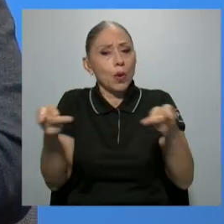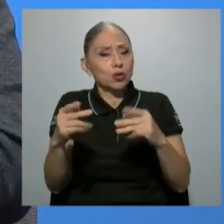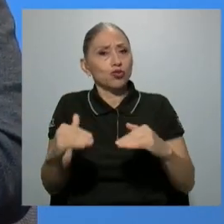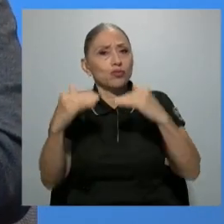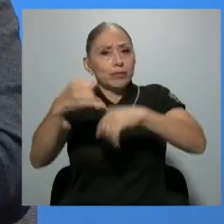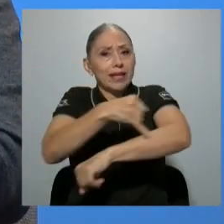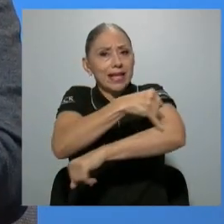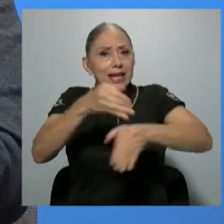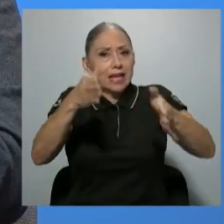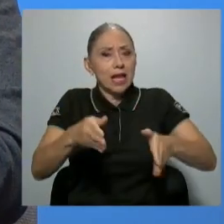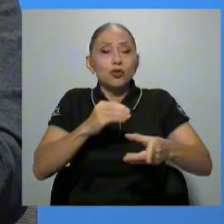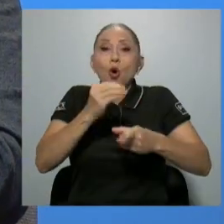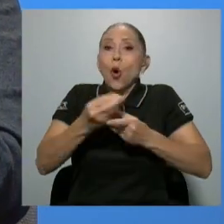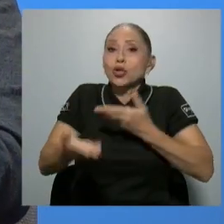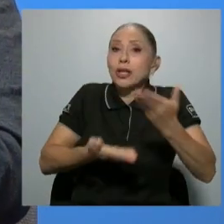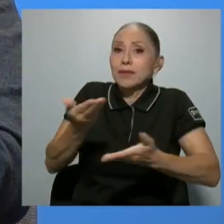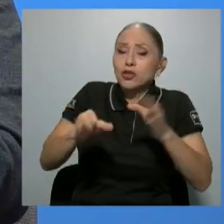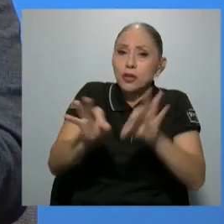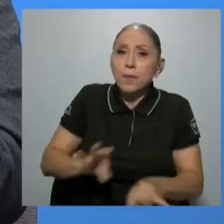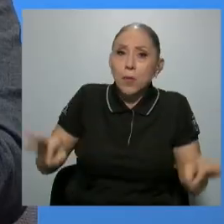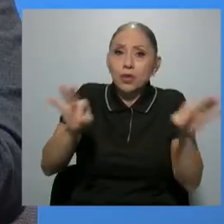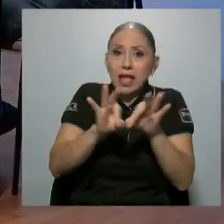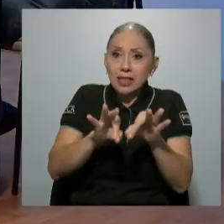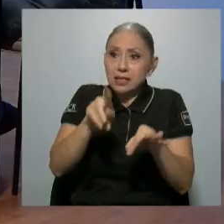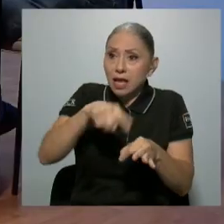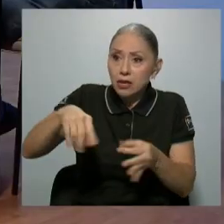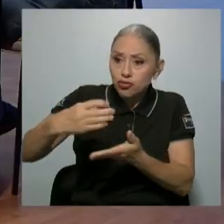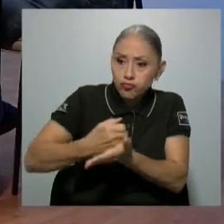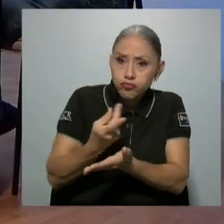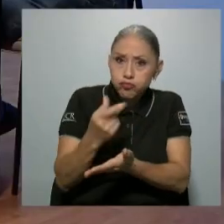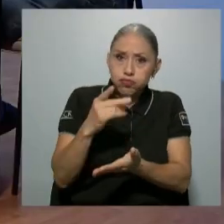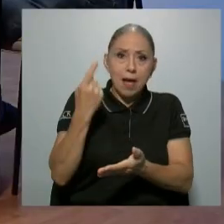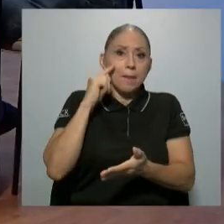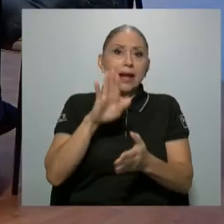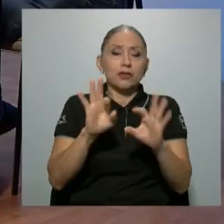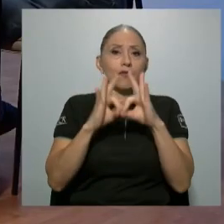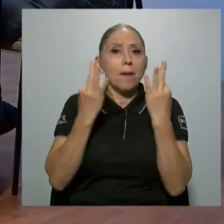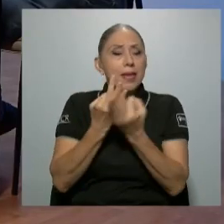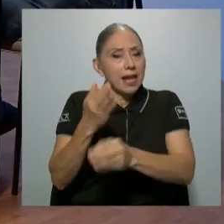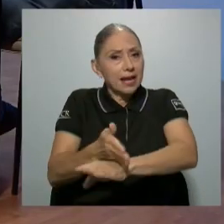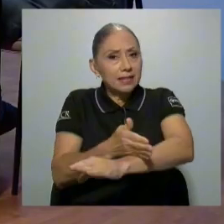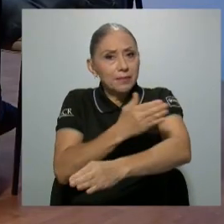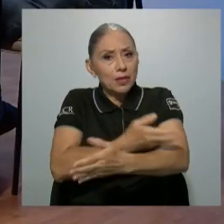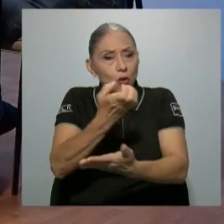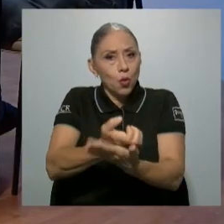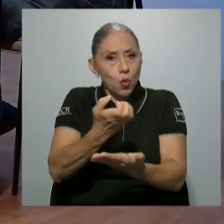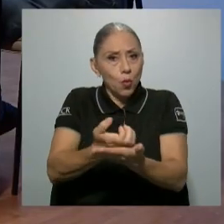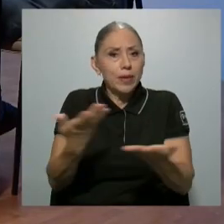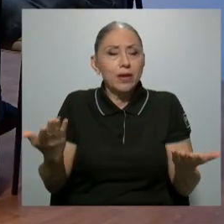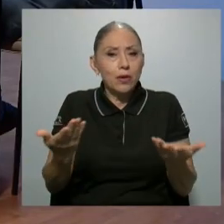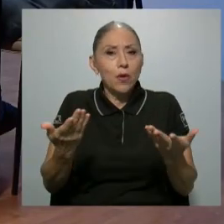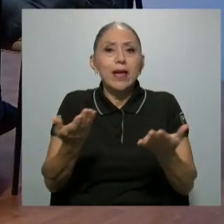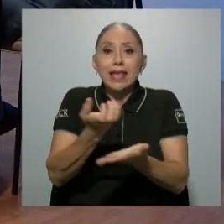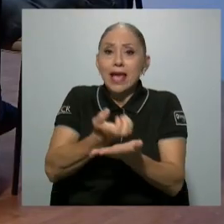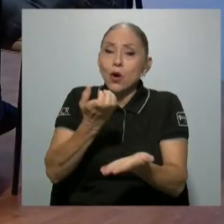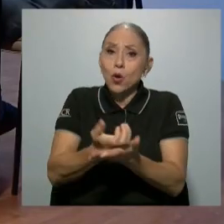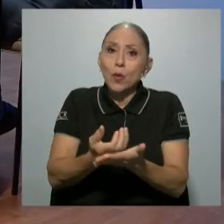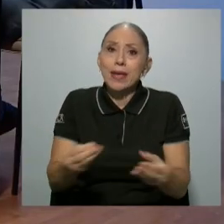son importantes y con eso llevan bienestar a sus hogares, generan crecimiento económico y permiten que la economía crezca